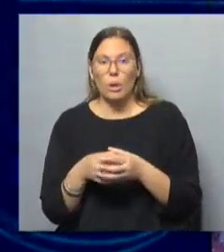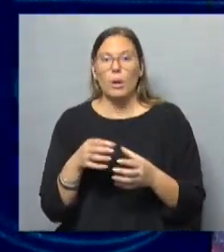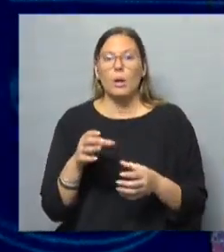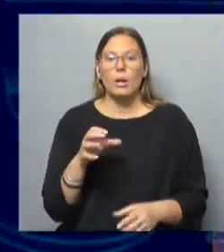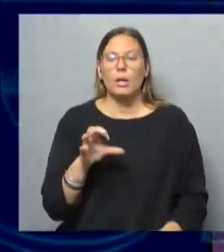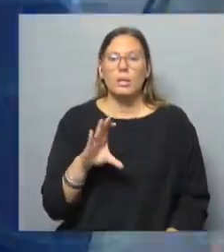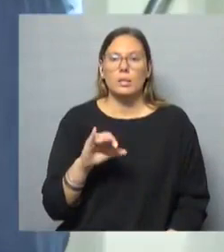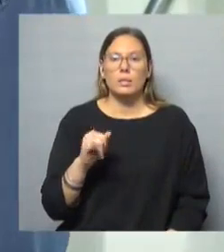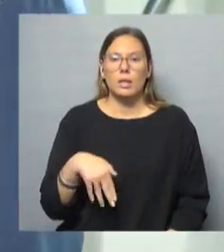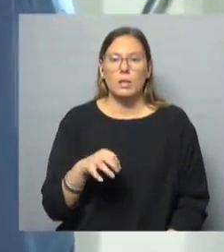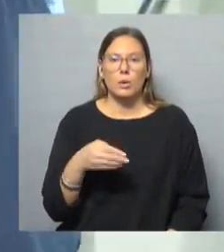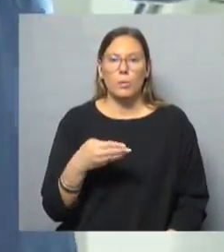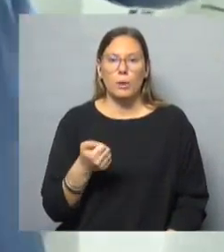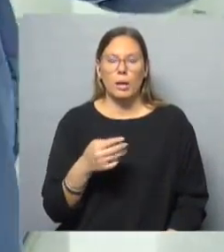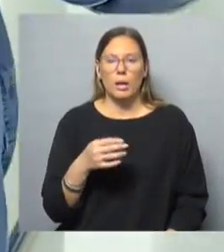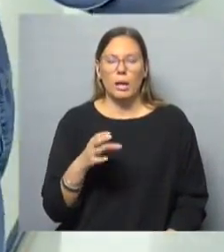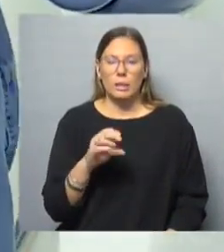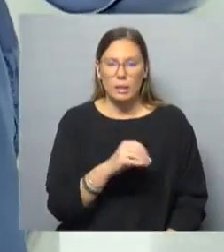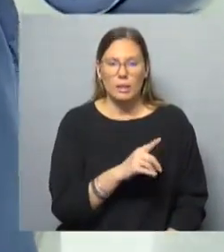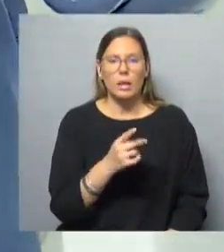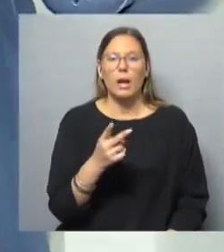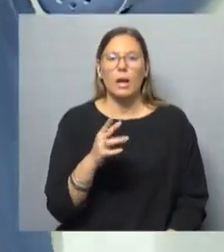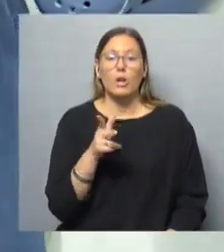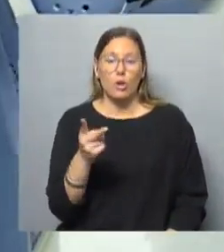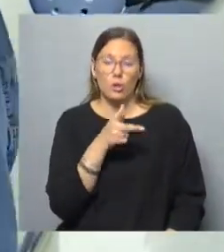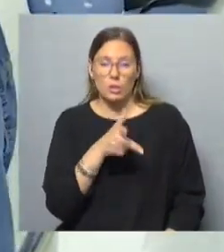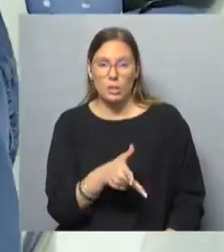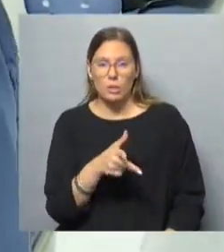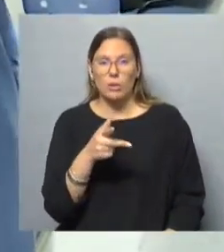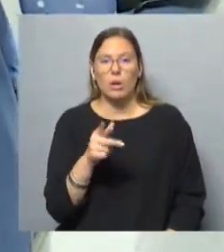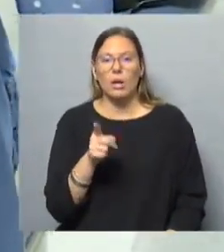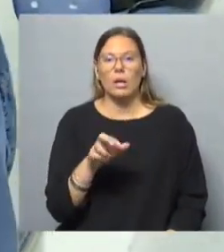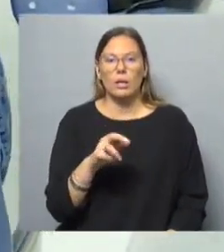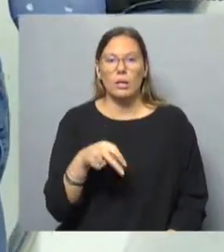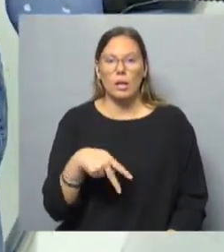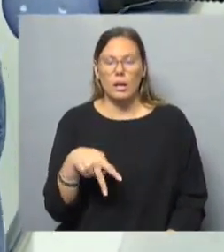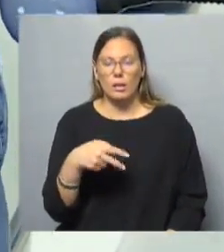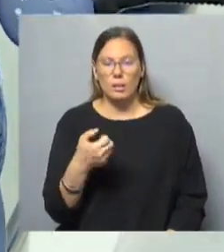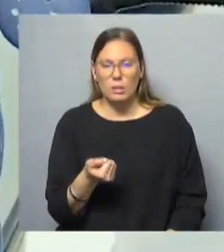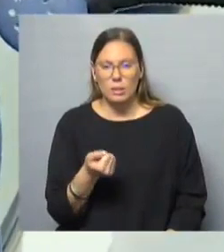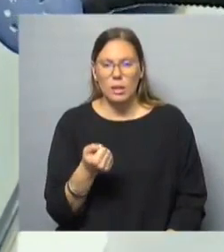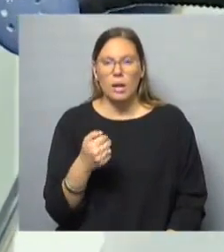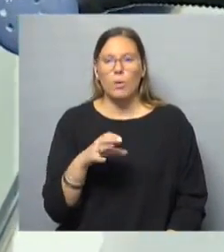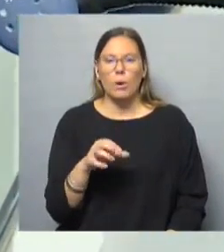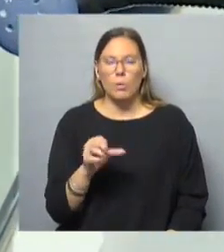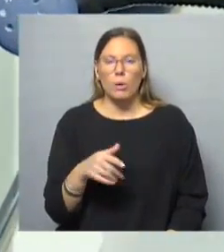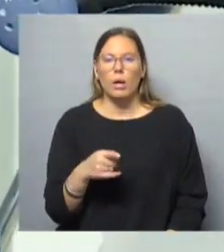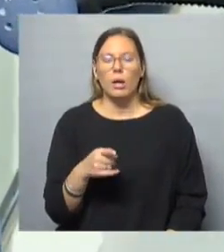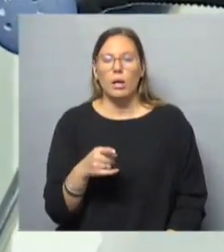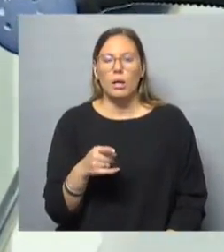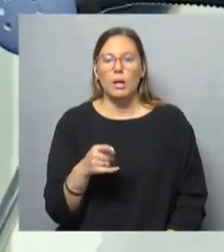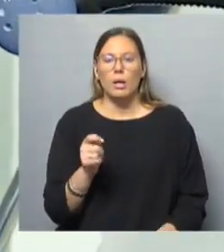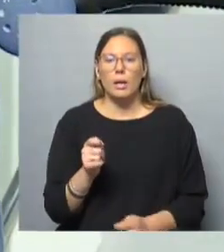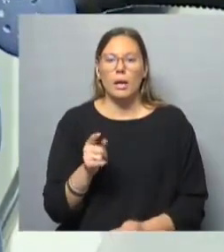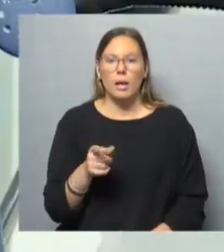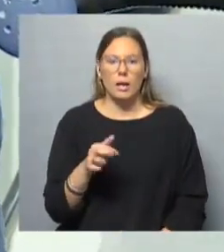son Bruno y Santiago Ciarlo en bajo y batería respectivamente, Fede Graña y Pepe del Agua en guitarras, Careca García en percusión.